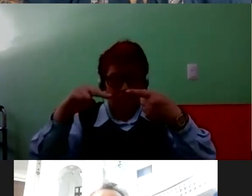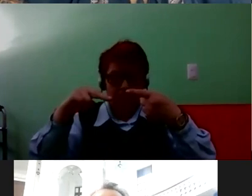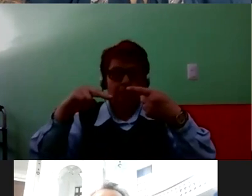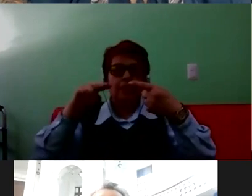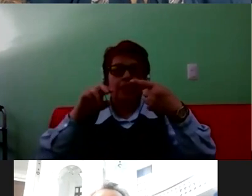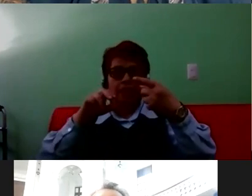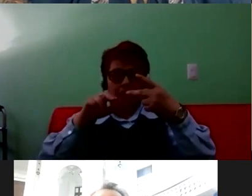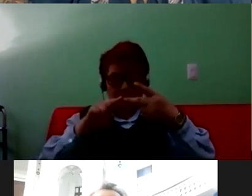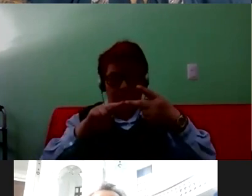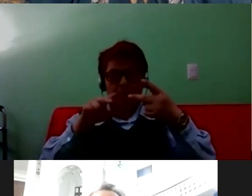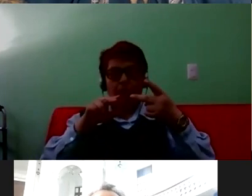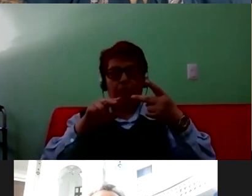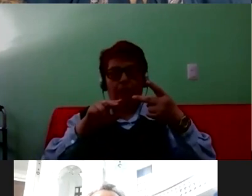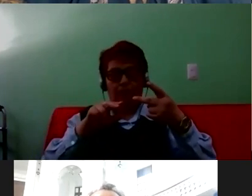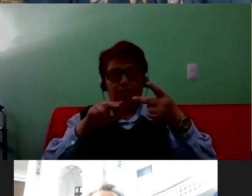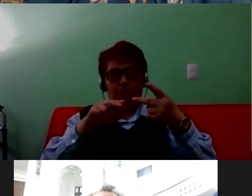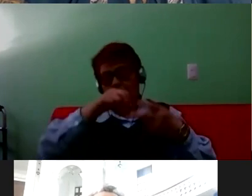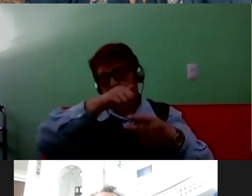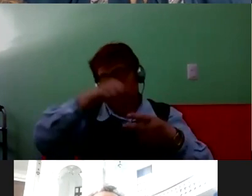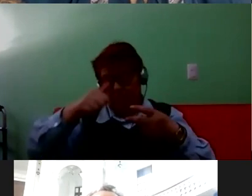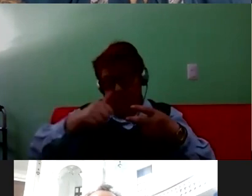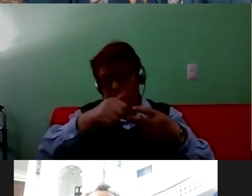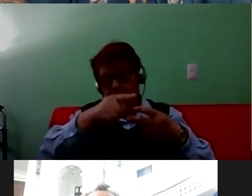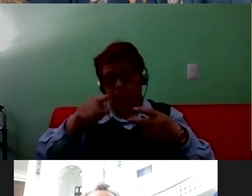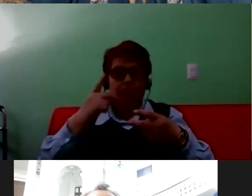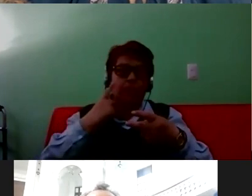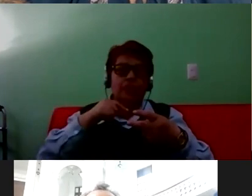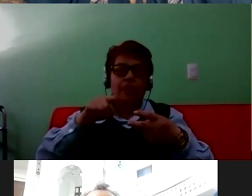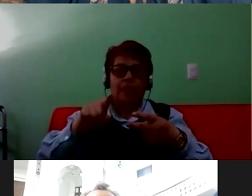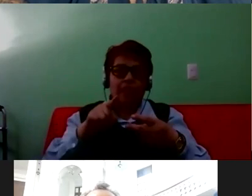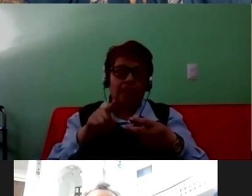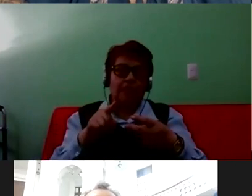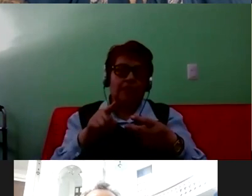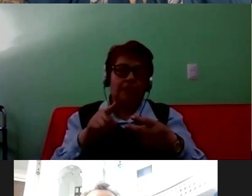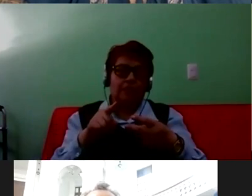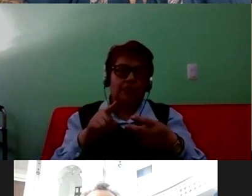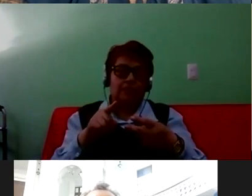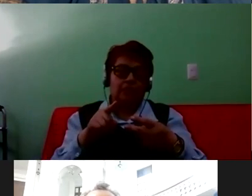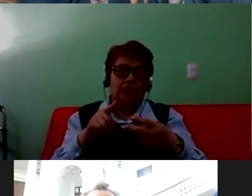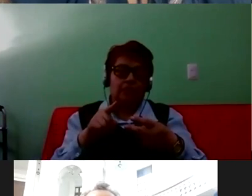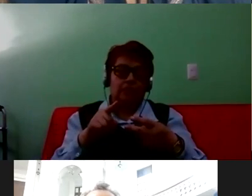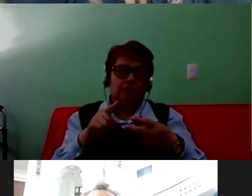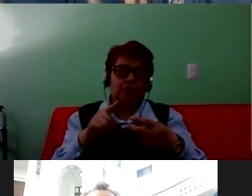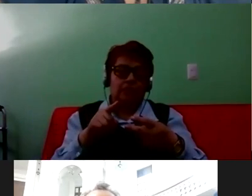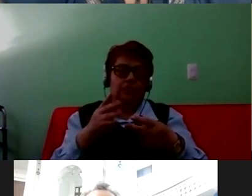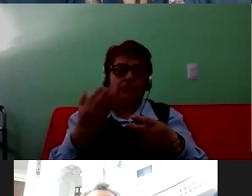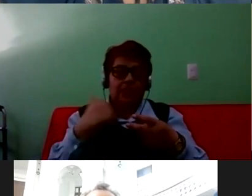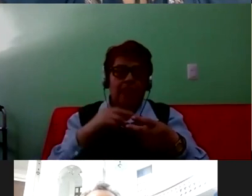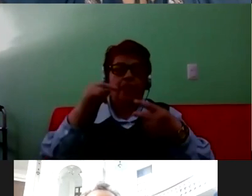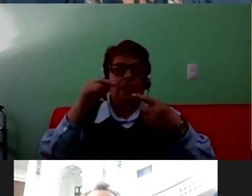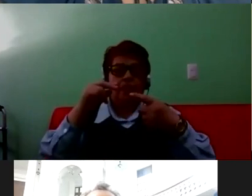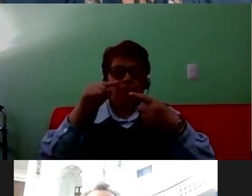favor, nuevamente, si cada uno de los diputados y diputadas, tras